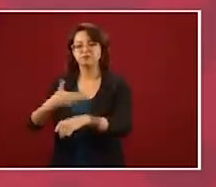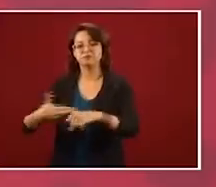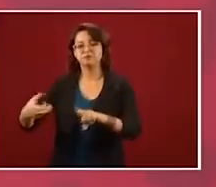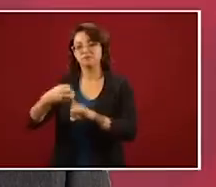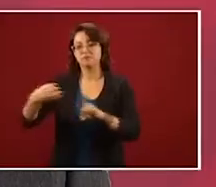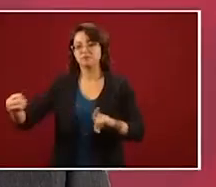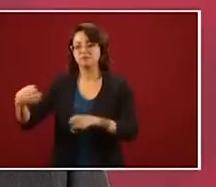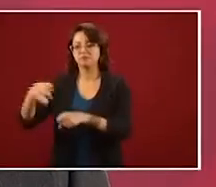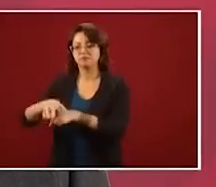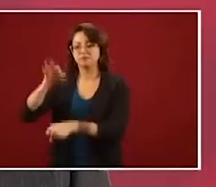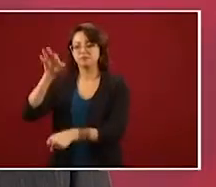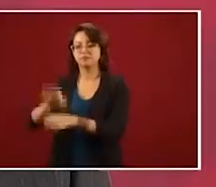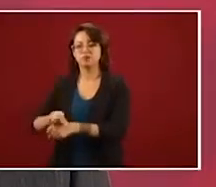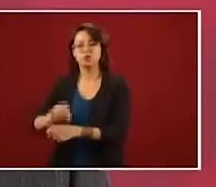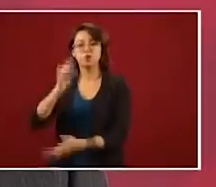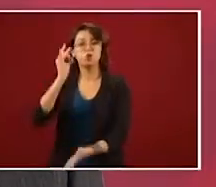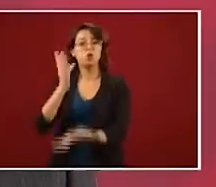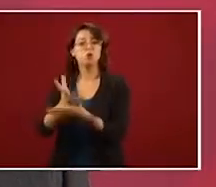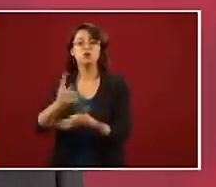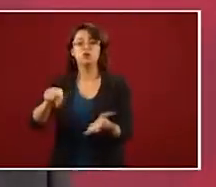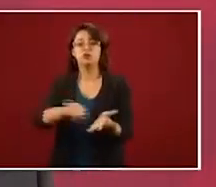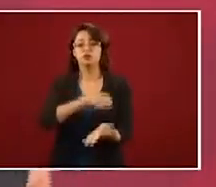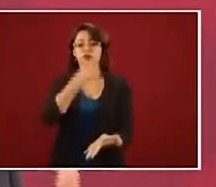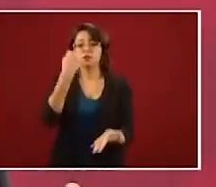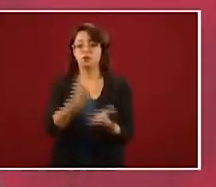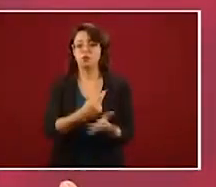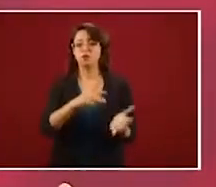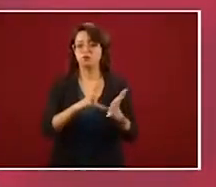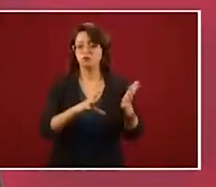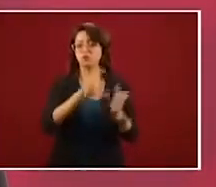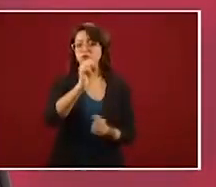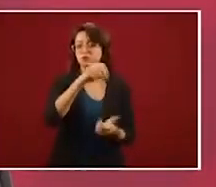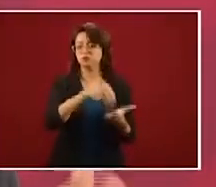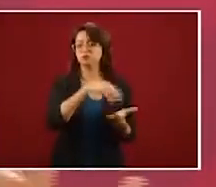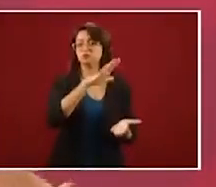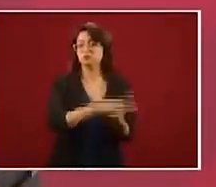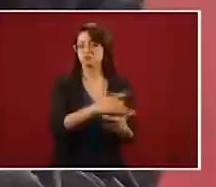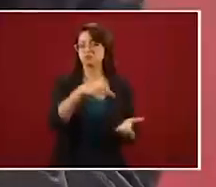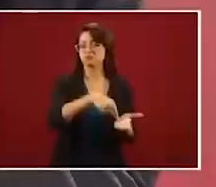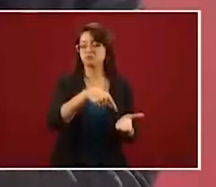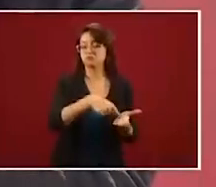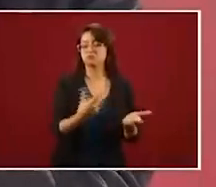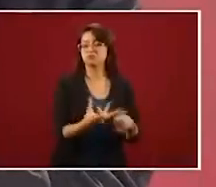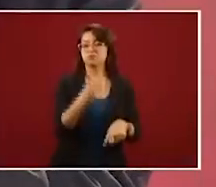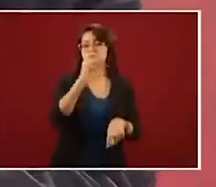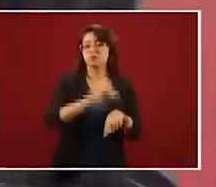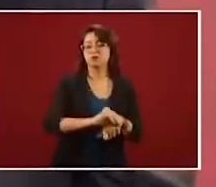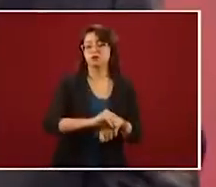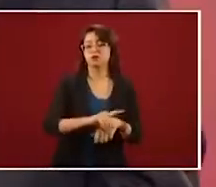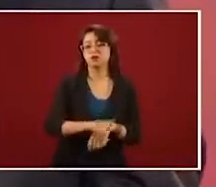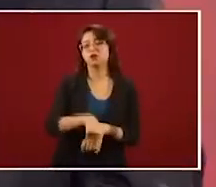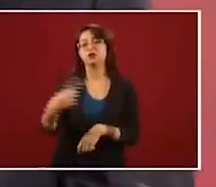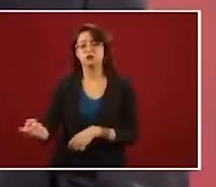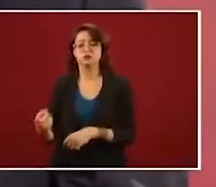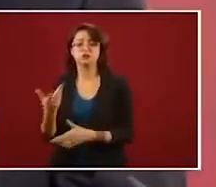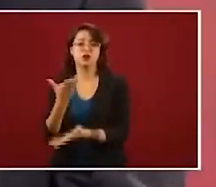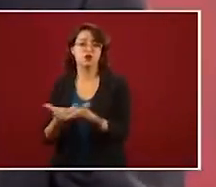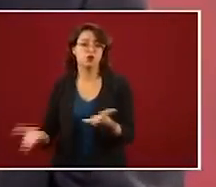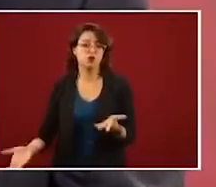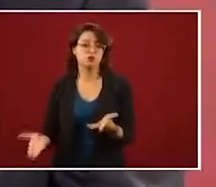la de Tamaulipas. Y en los tiempos actuales, lo que se hizo en